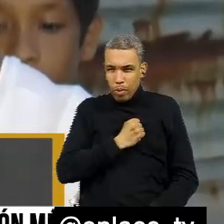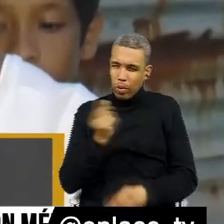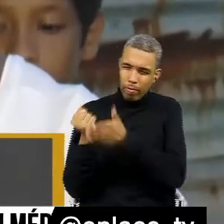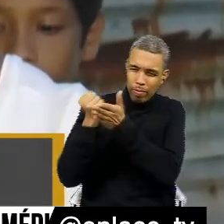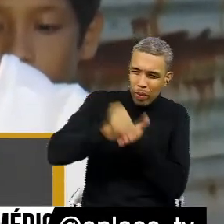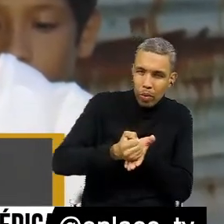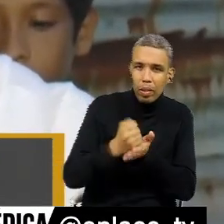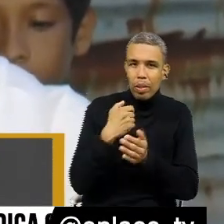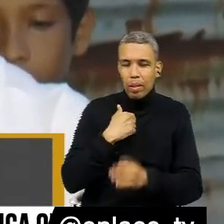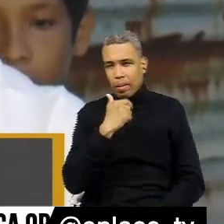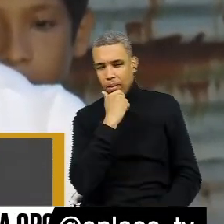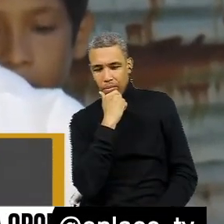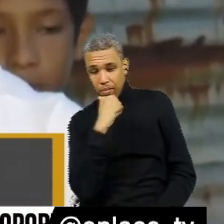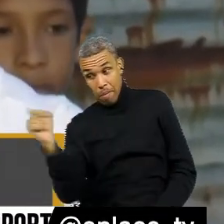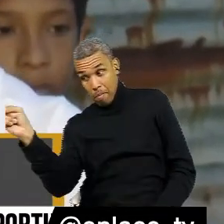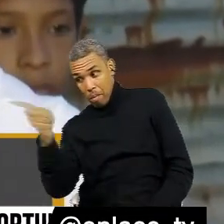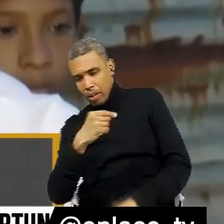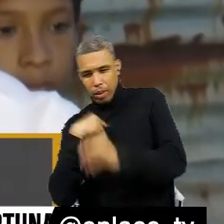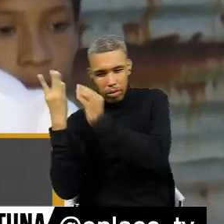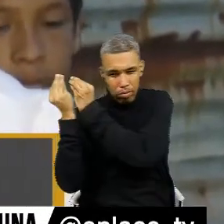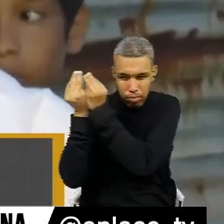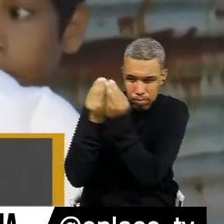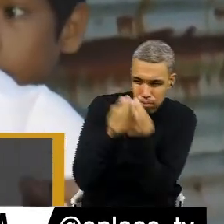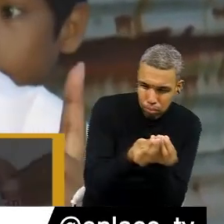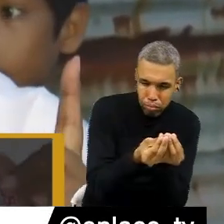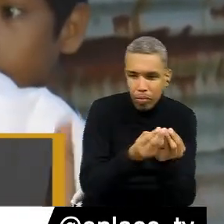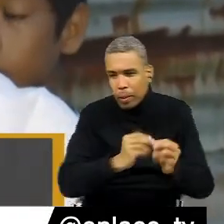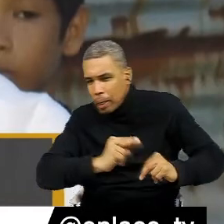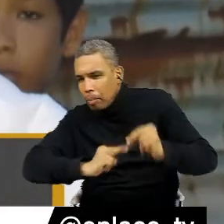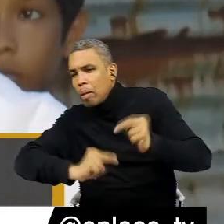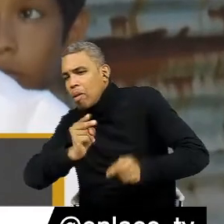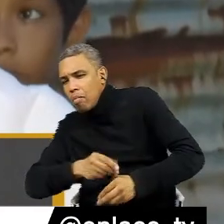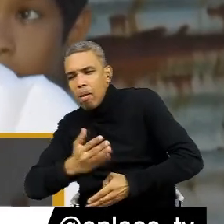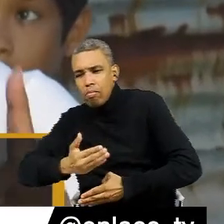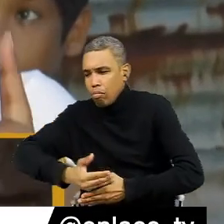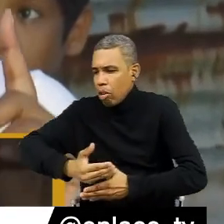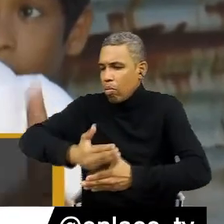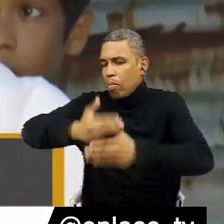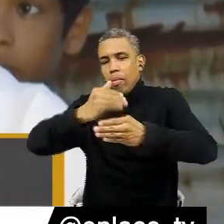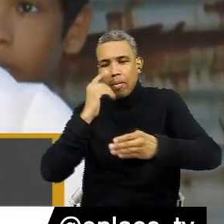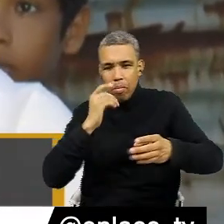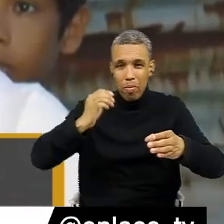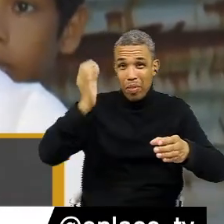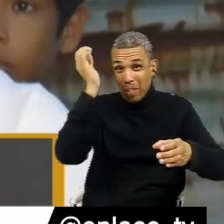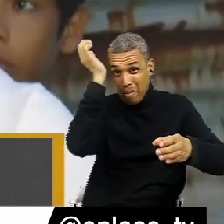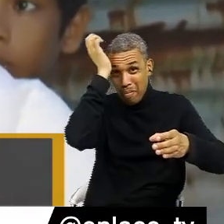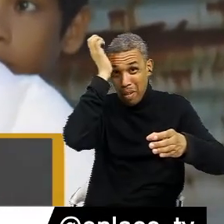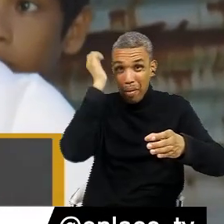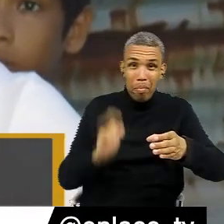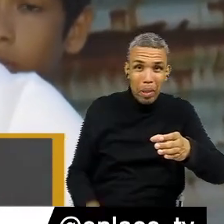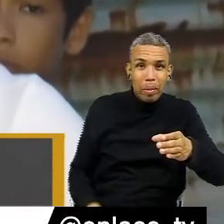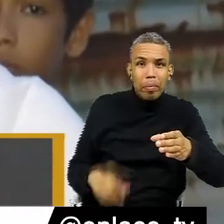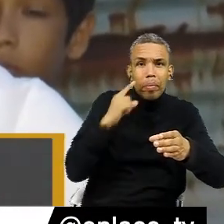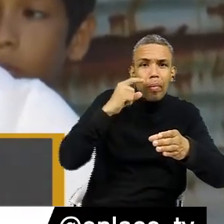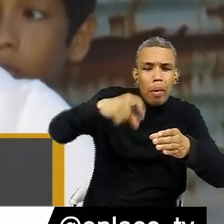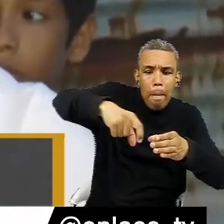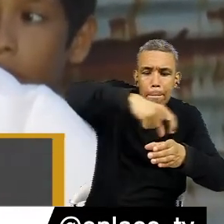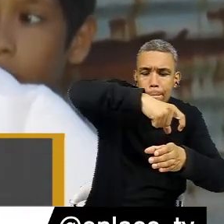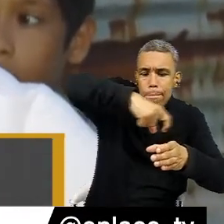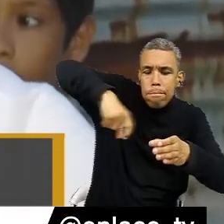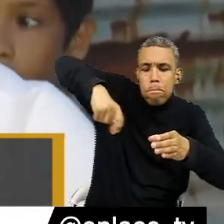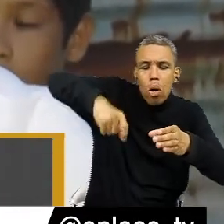mande ya a mirar cómo hacemos este trabajo, porque usted puede observar la problemática que tenemos, el peligro que hay para los niños, que si Dios quiera,